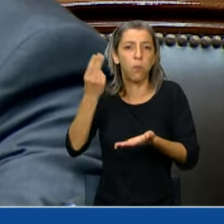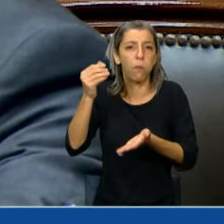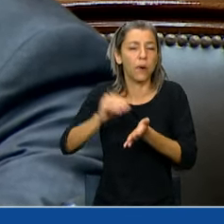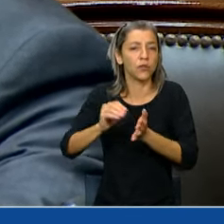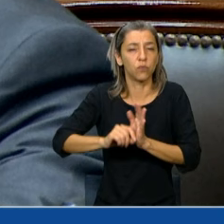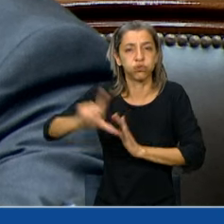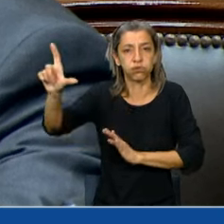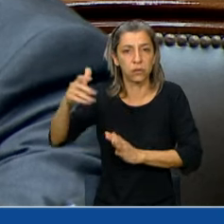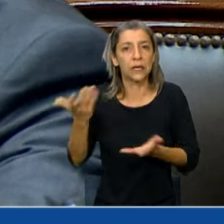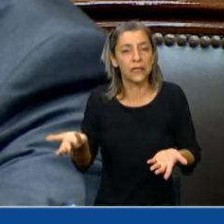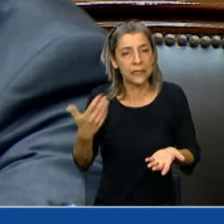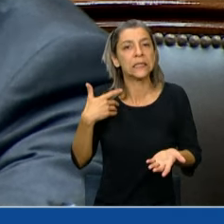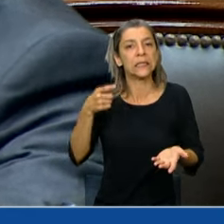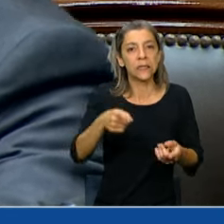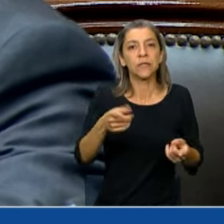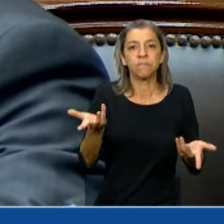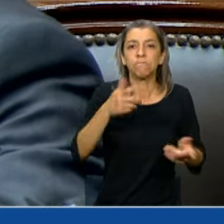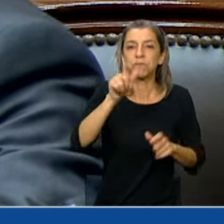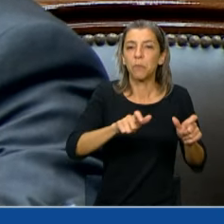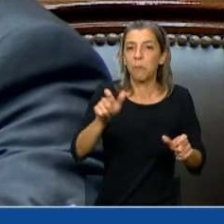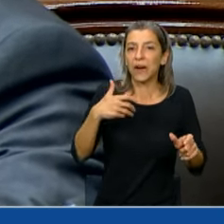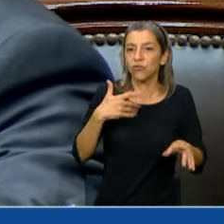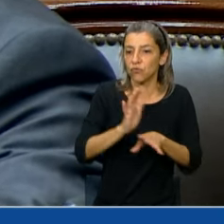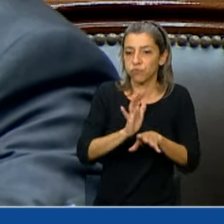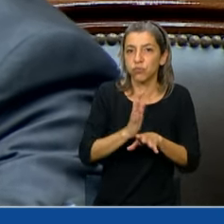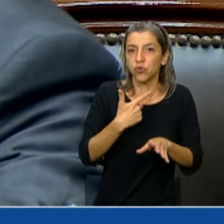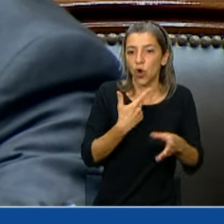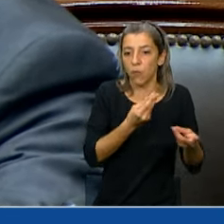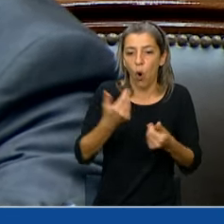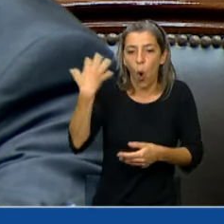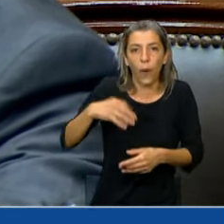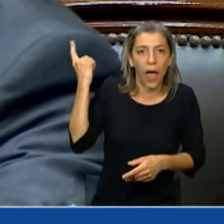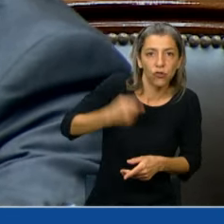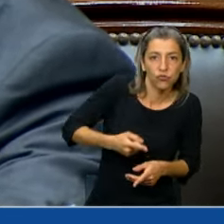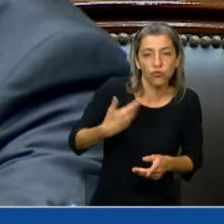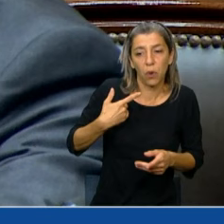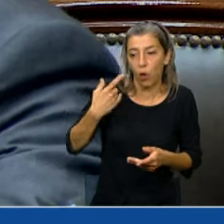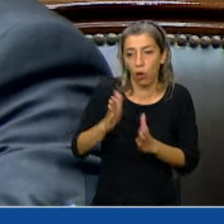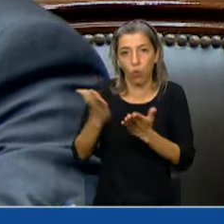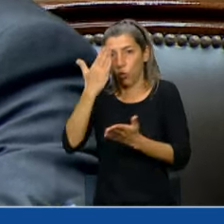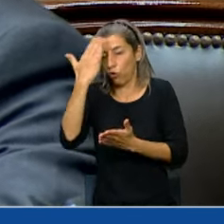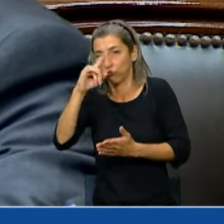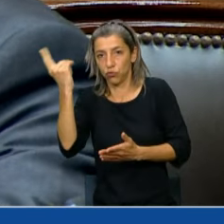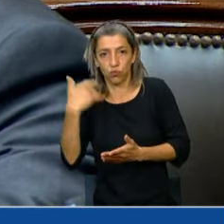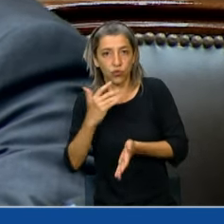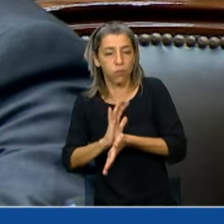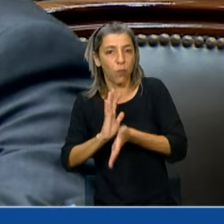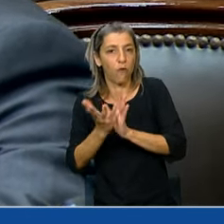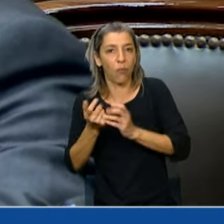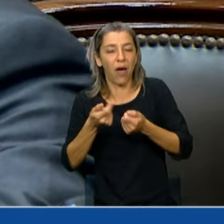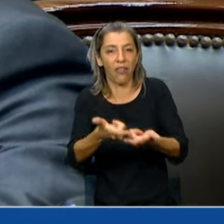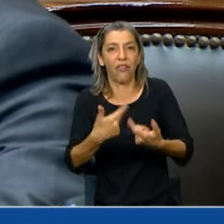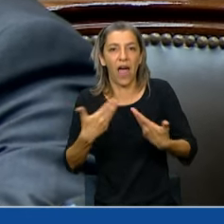invención tienen el mismo resultado son Opuestos a la Constitución porque restringen y alteran las